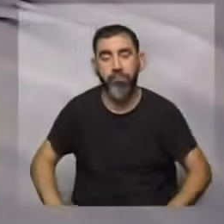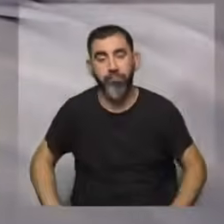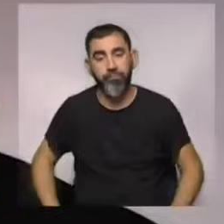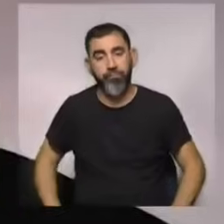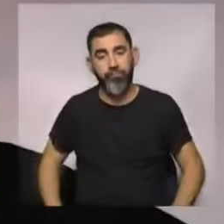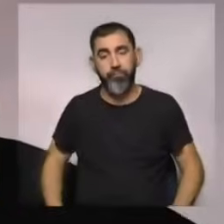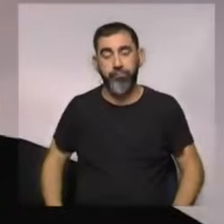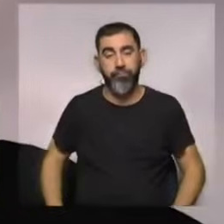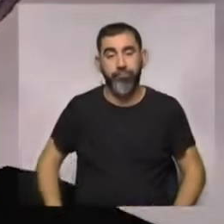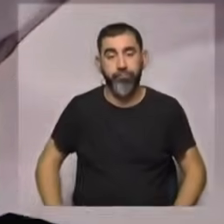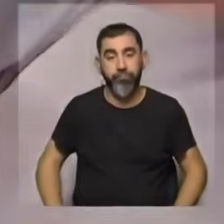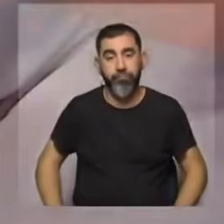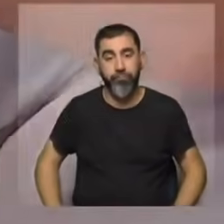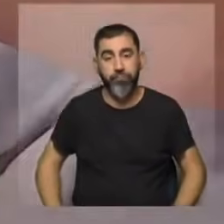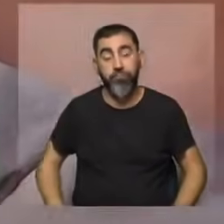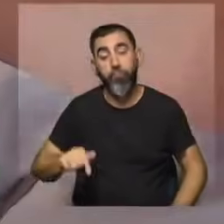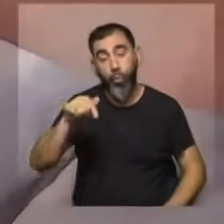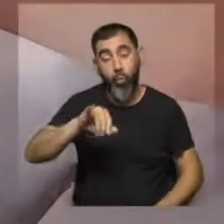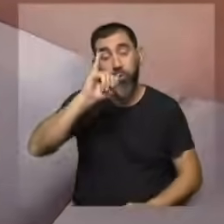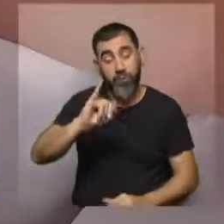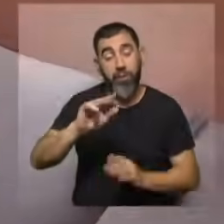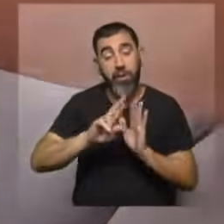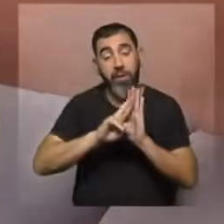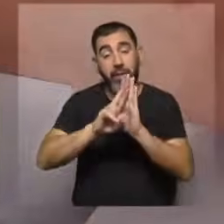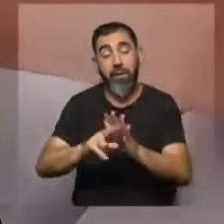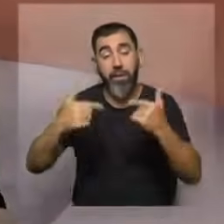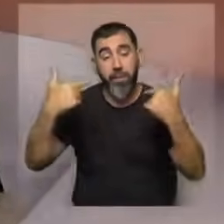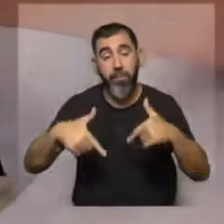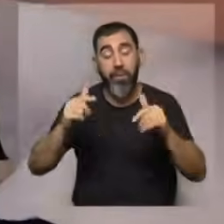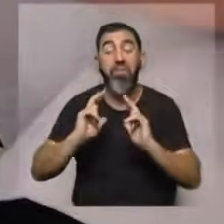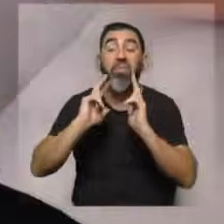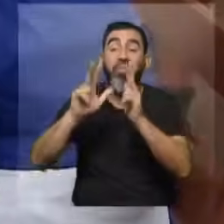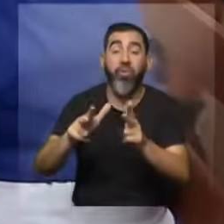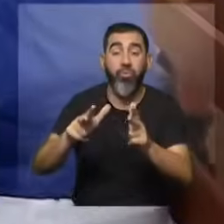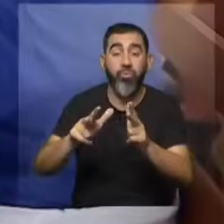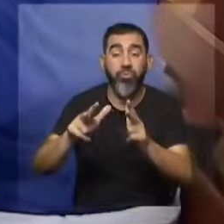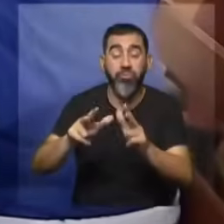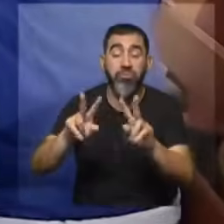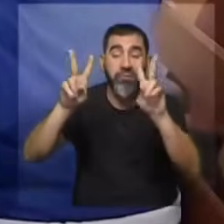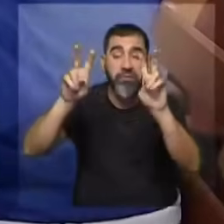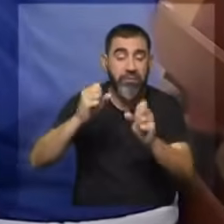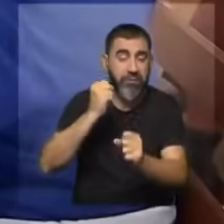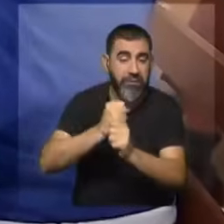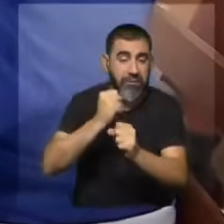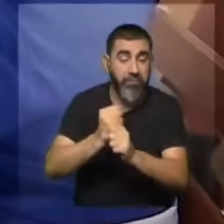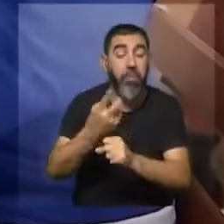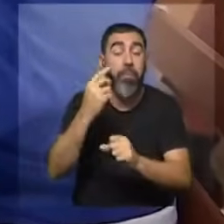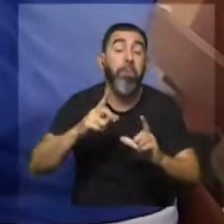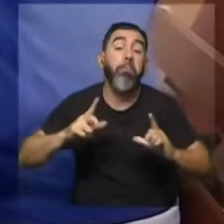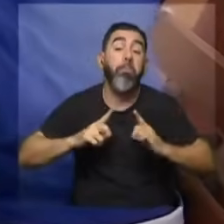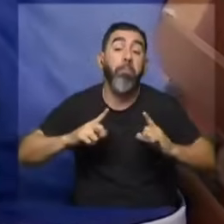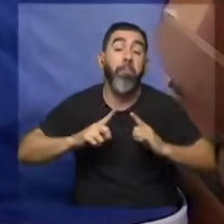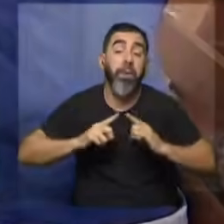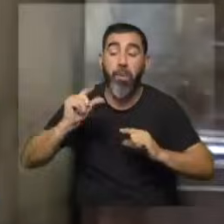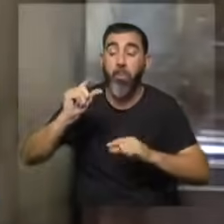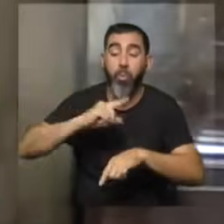un avance en ese tema Sí hoy un representante del ministerio hizo una mención de que se estaba trabajando en el tema pero bueno esperemos que sea a